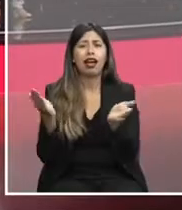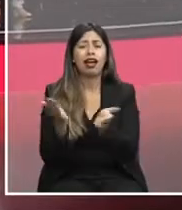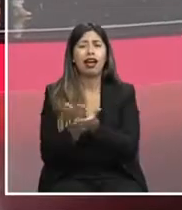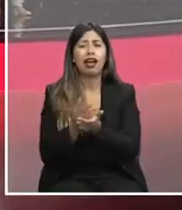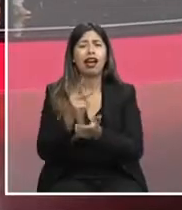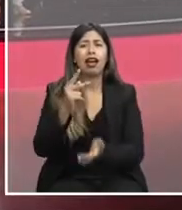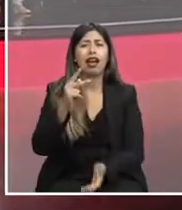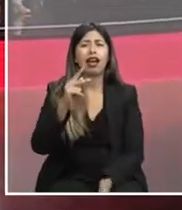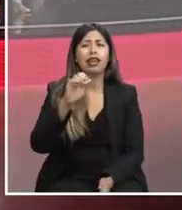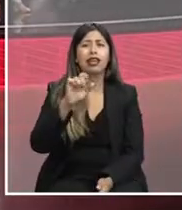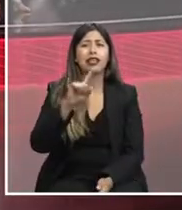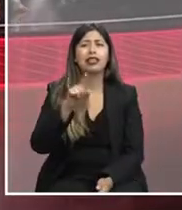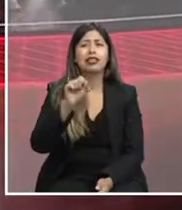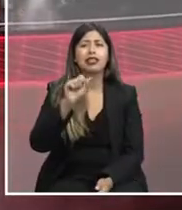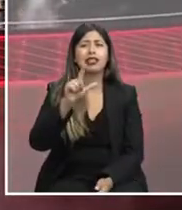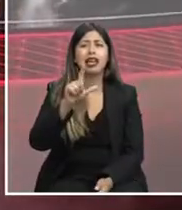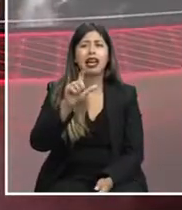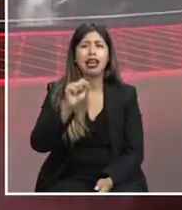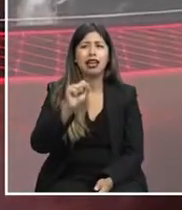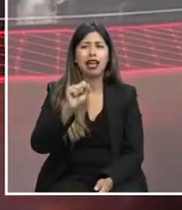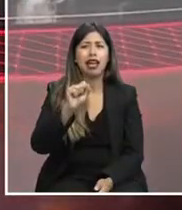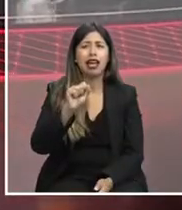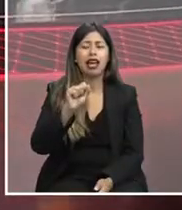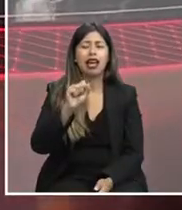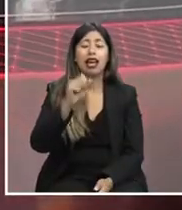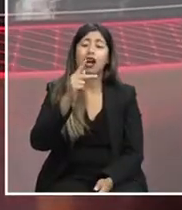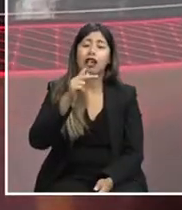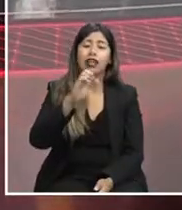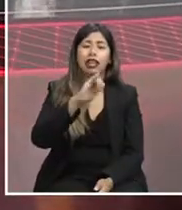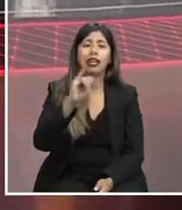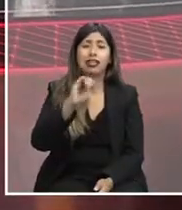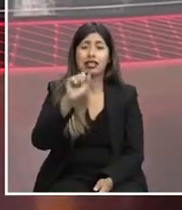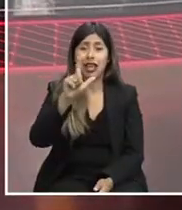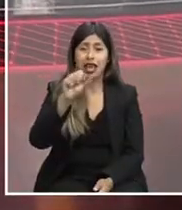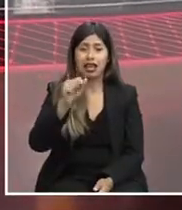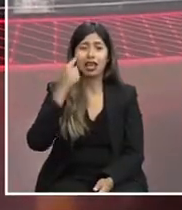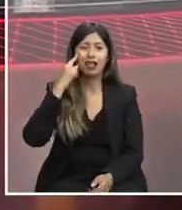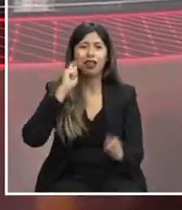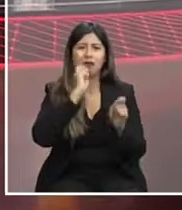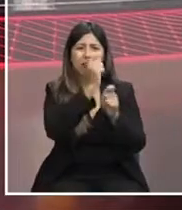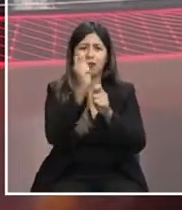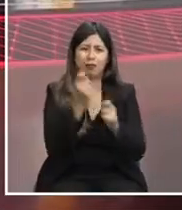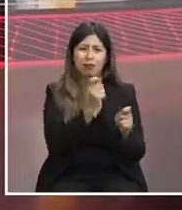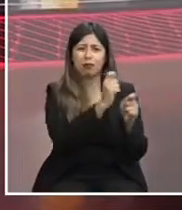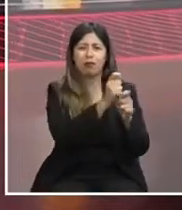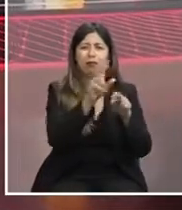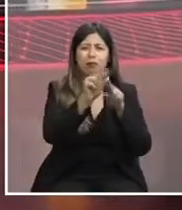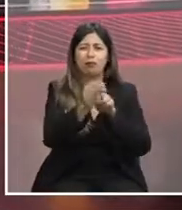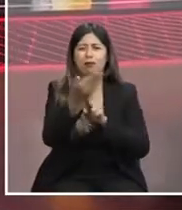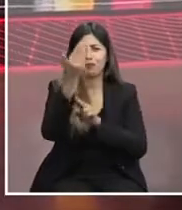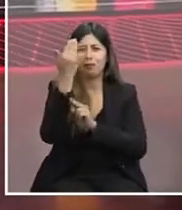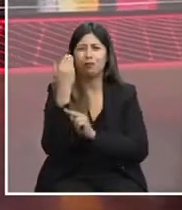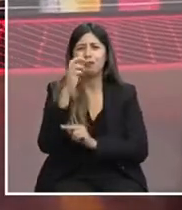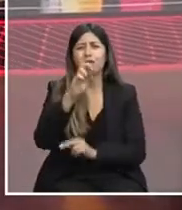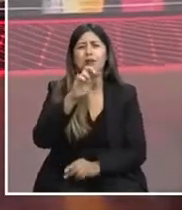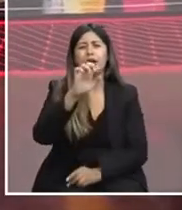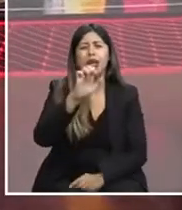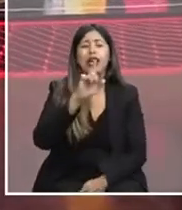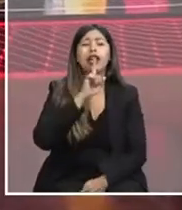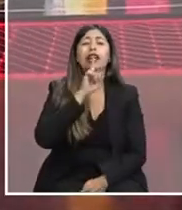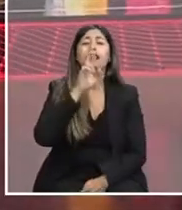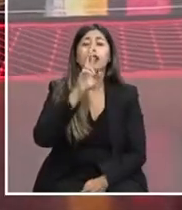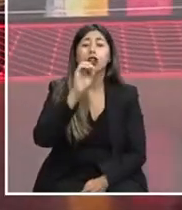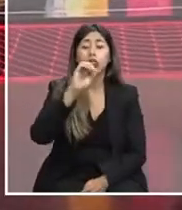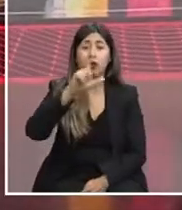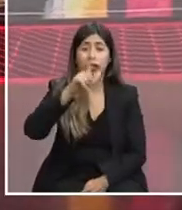del volcán Láscar. Petroglifos. Son sitios protegidos o protegibles. ¿Podríamos perderlo ante una erupción